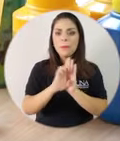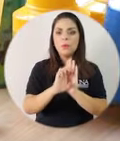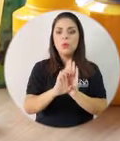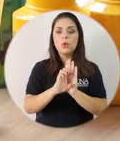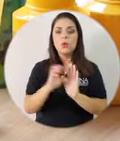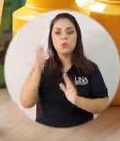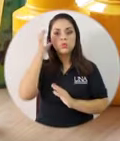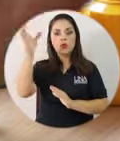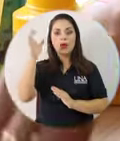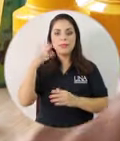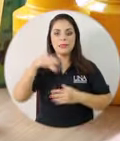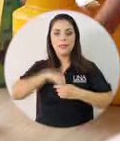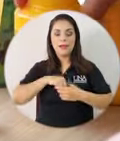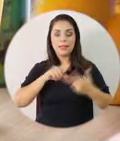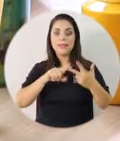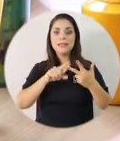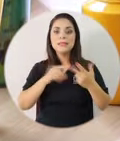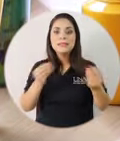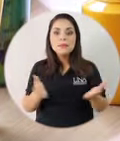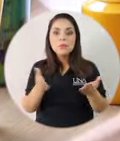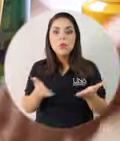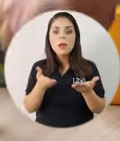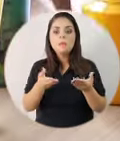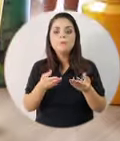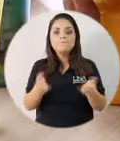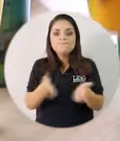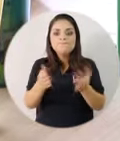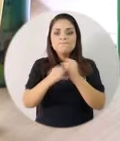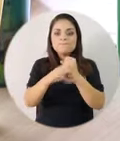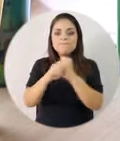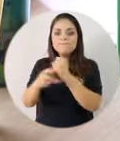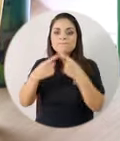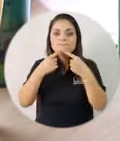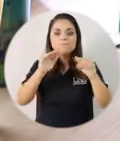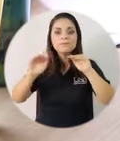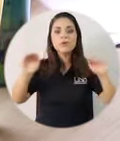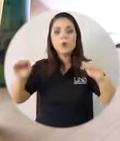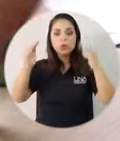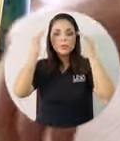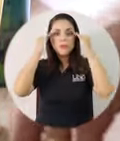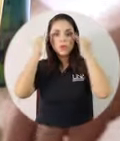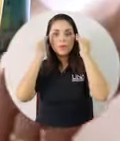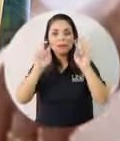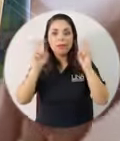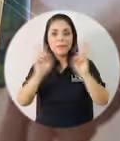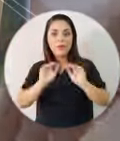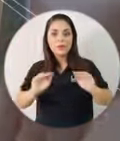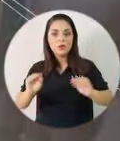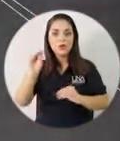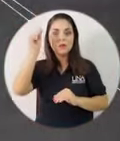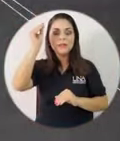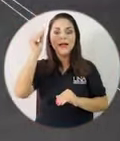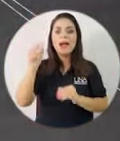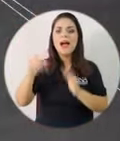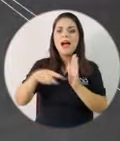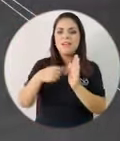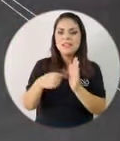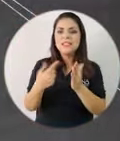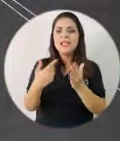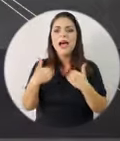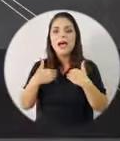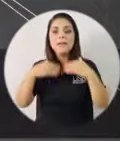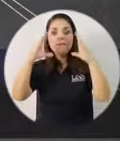desde nuestra cultura interna. Número 3, que estimula la producción, difusión y divulgación de conocimientos en materia de niñez y adolescencia. A